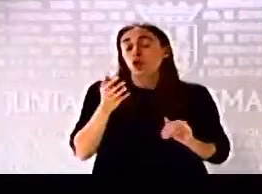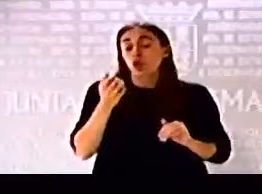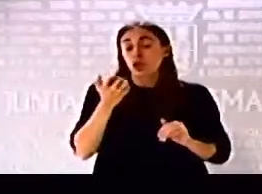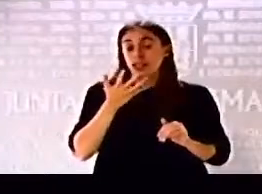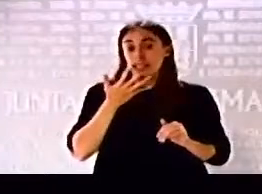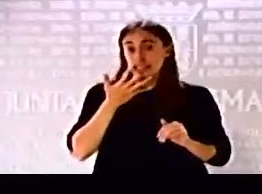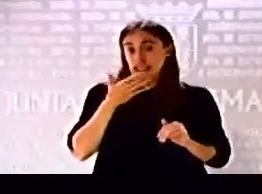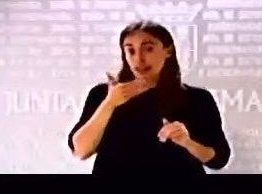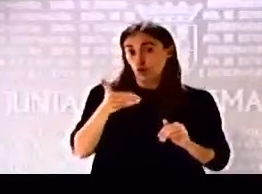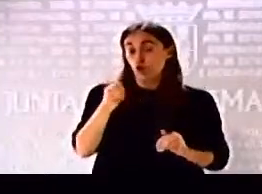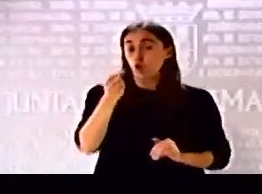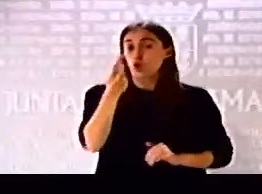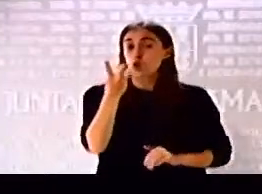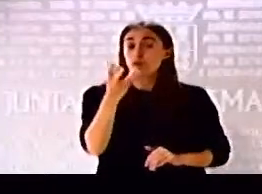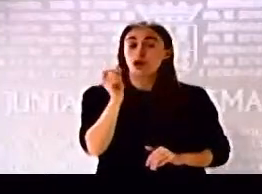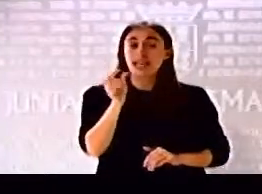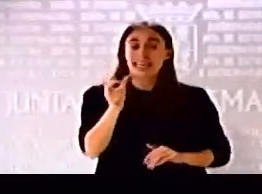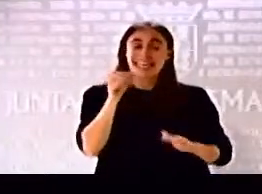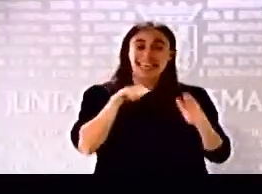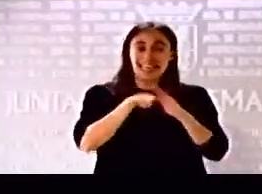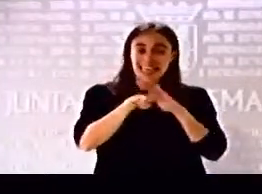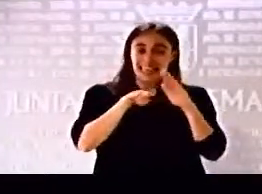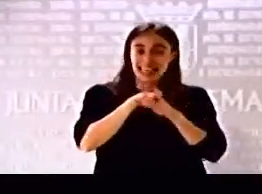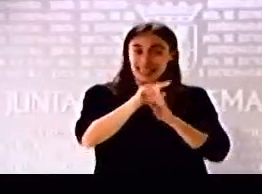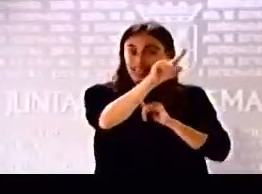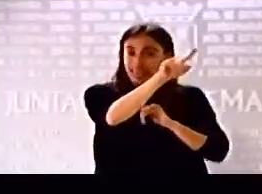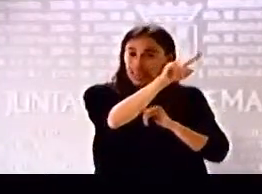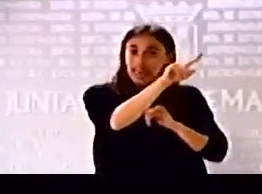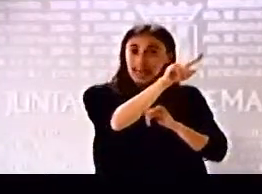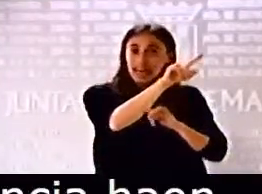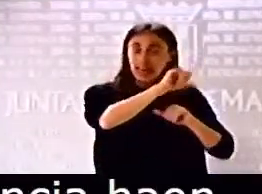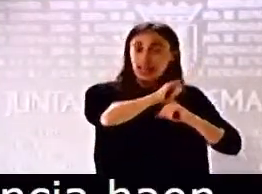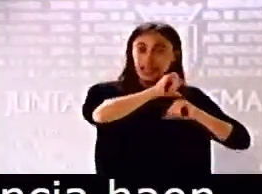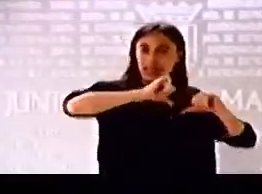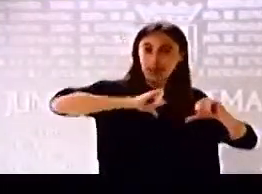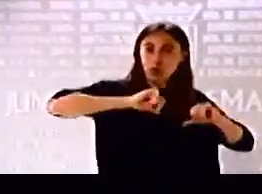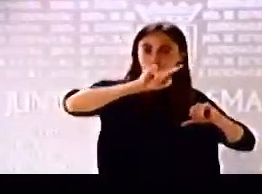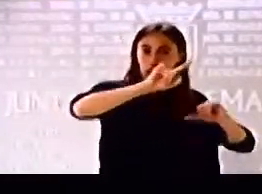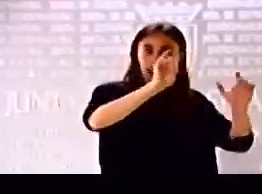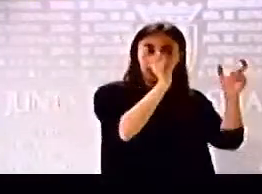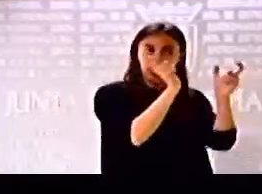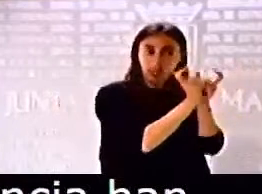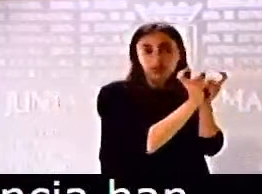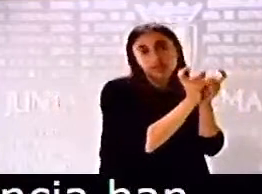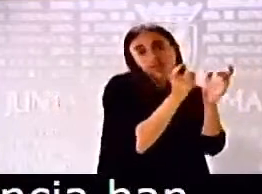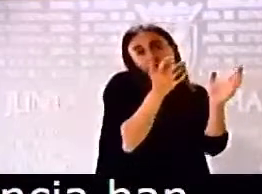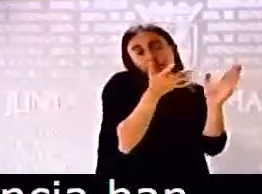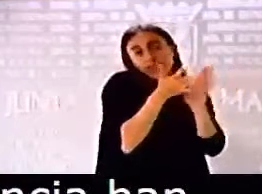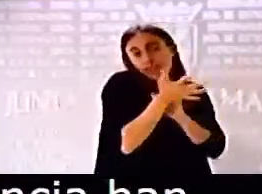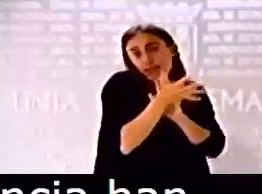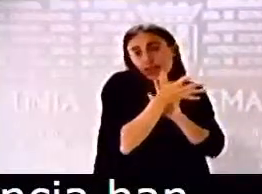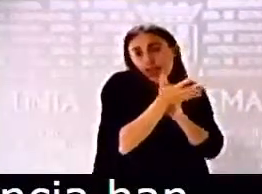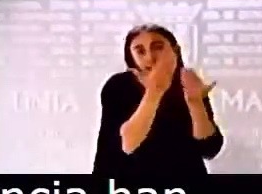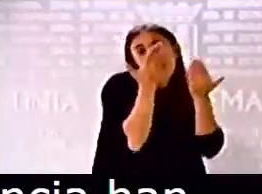incidencia han bajado en el país vecino, pues bienvenidos sean. Quiero decir que yo